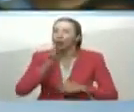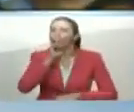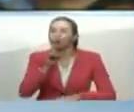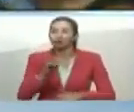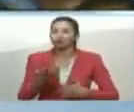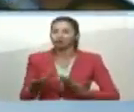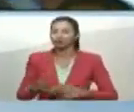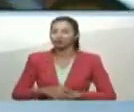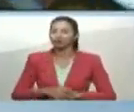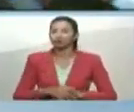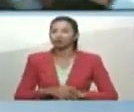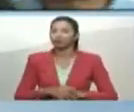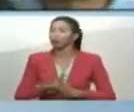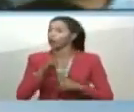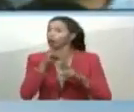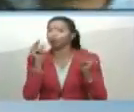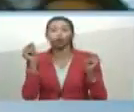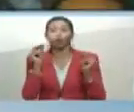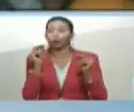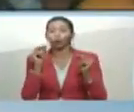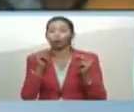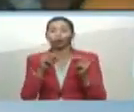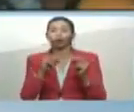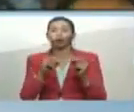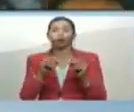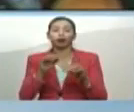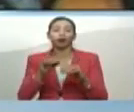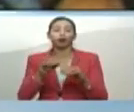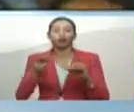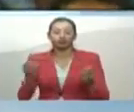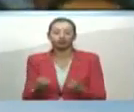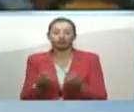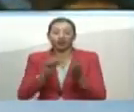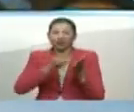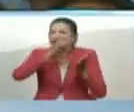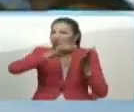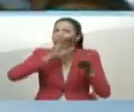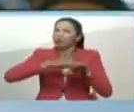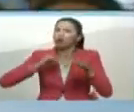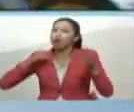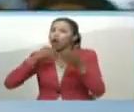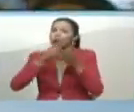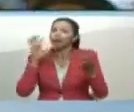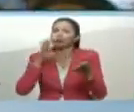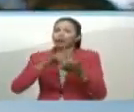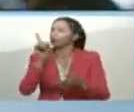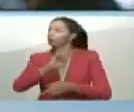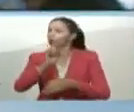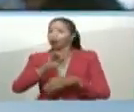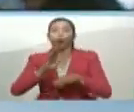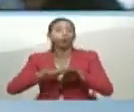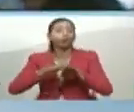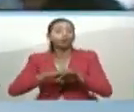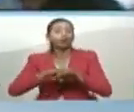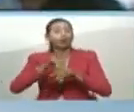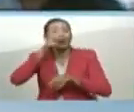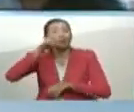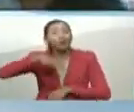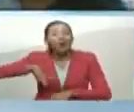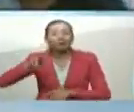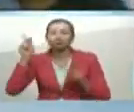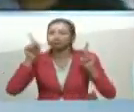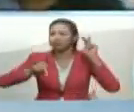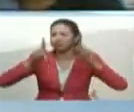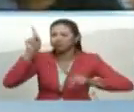fue producto de un golpe de Estado, sino fundamentalmente del pueblo, el pueblo